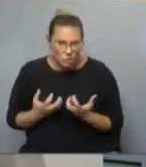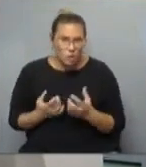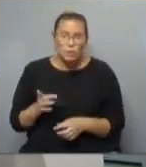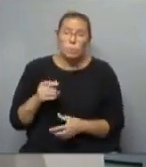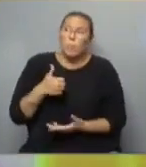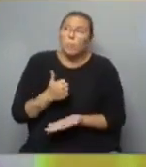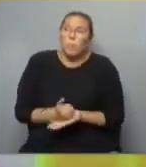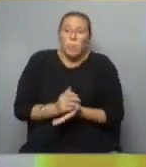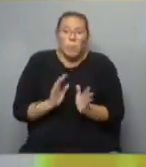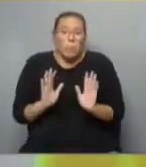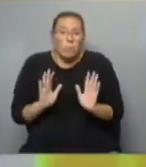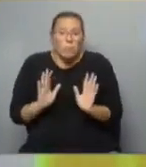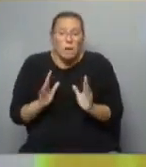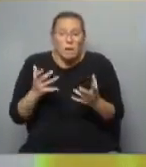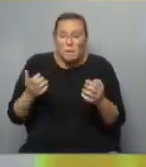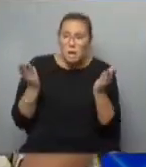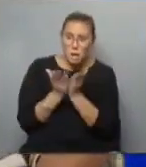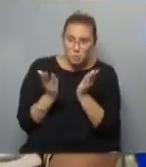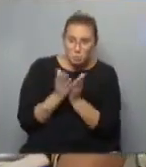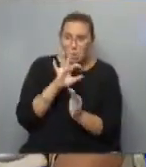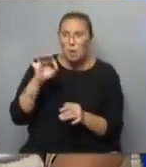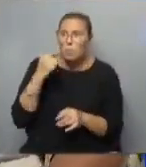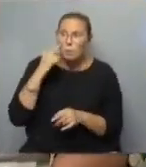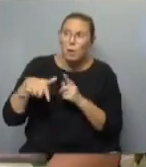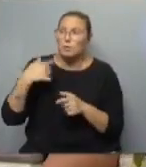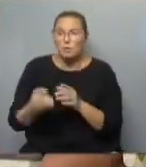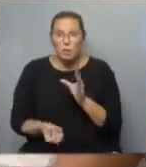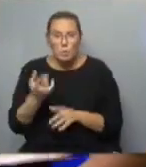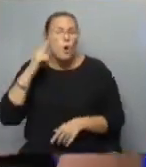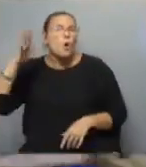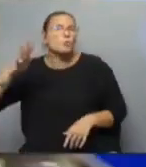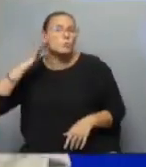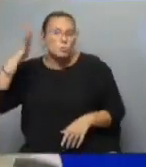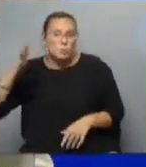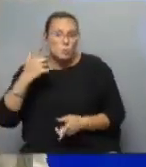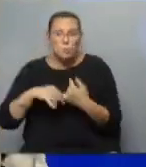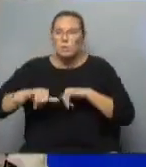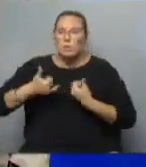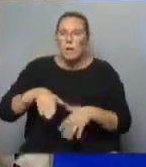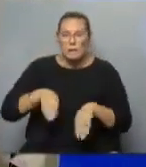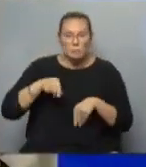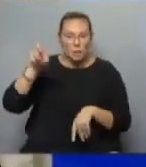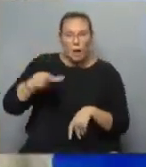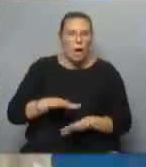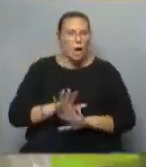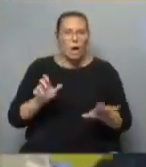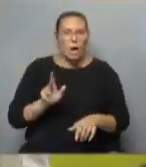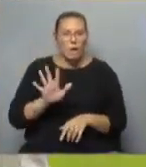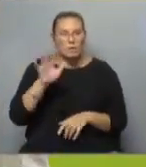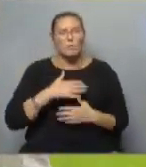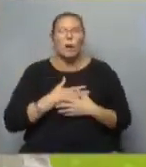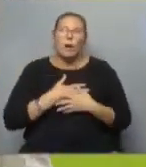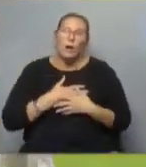el lugar. Como loca, yo, claro, la abuela quería viviendo. Estudiar o hacer otra cosa, o sí, tenía otros dado. Sueños, pero ya estaba dado de que. Y esa cosa de